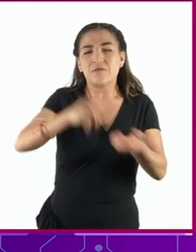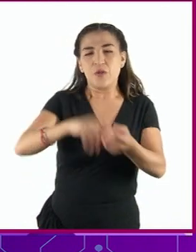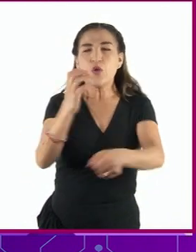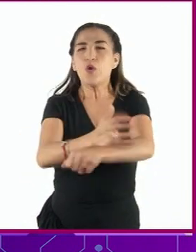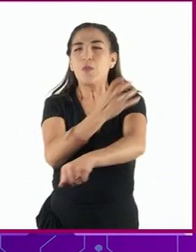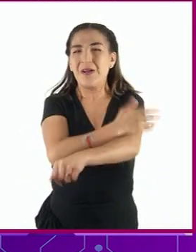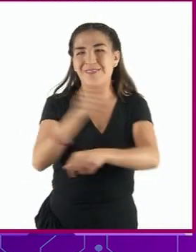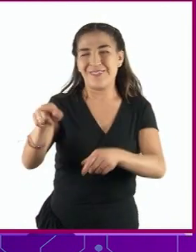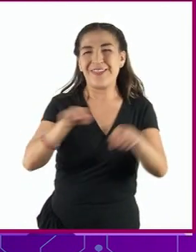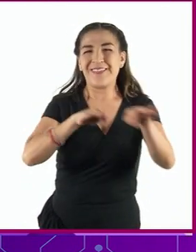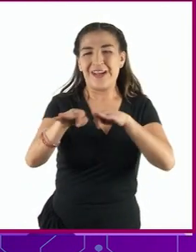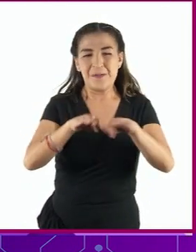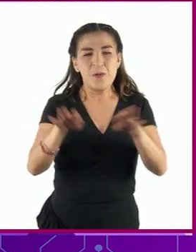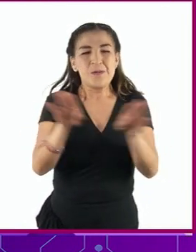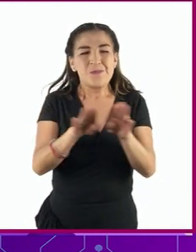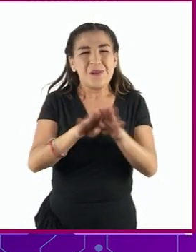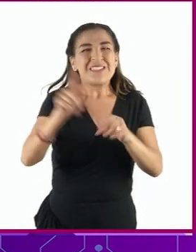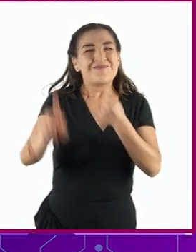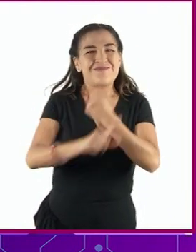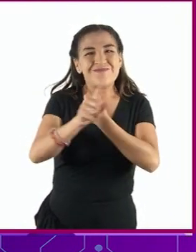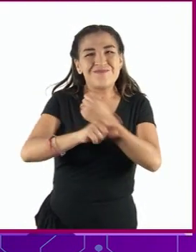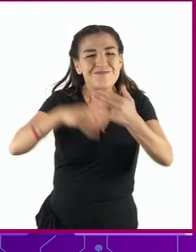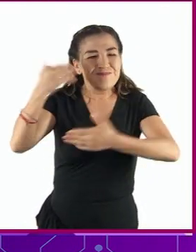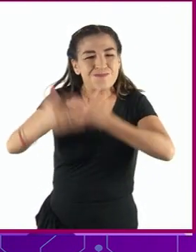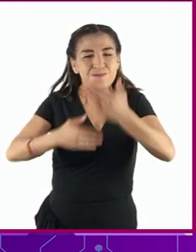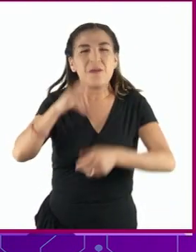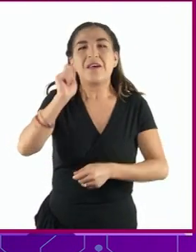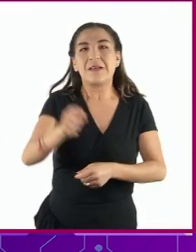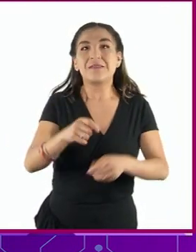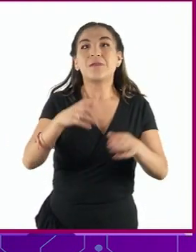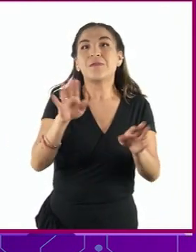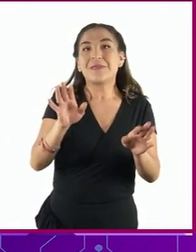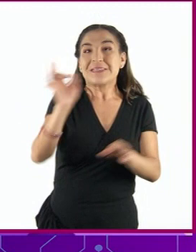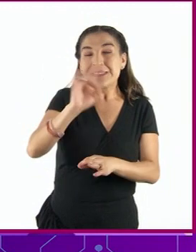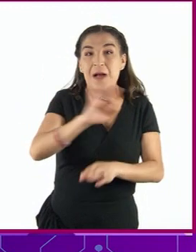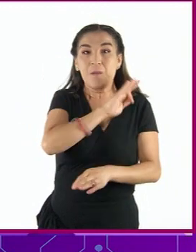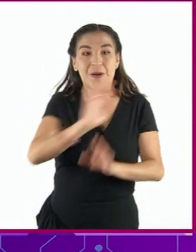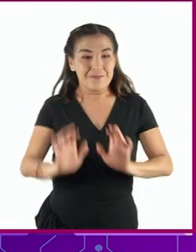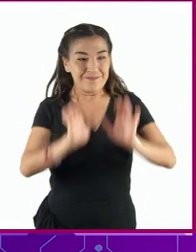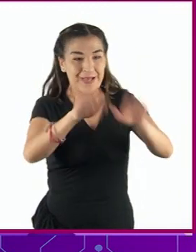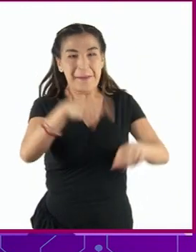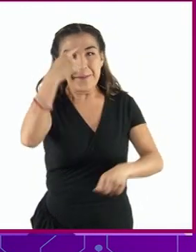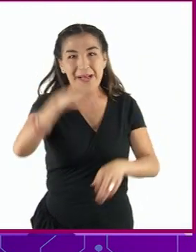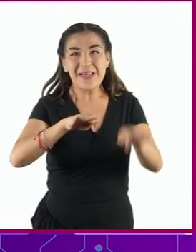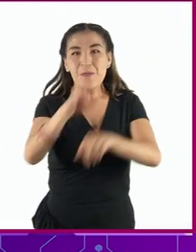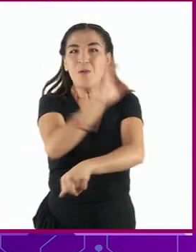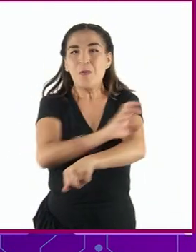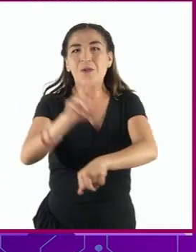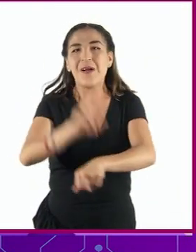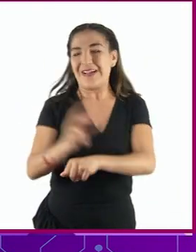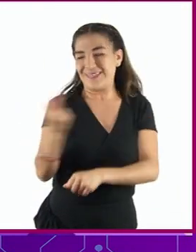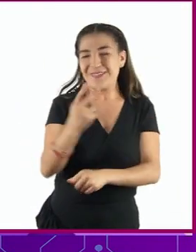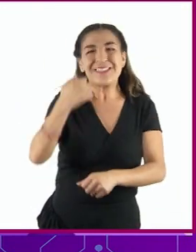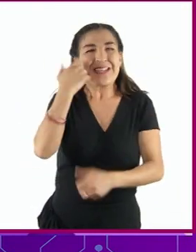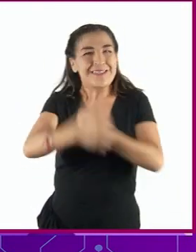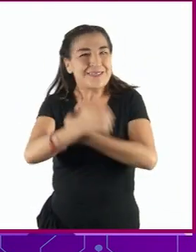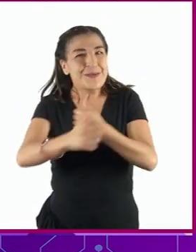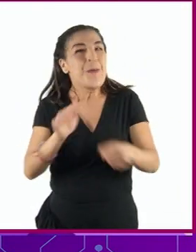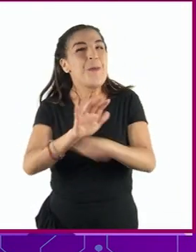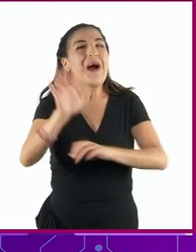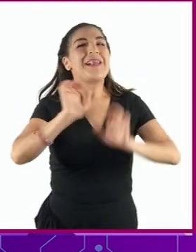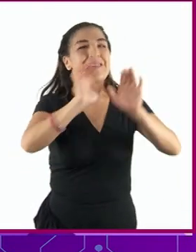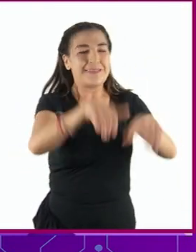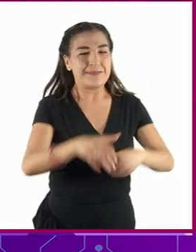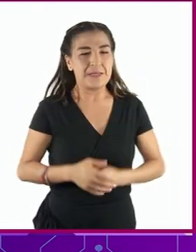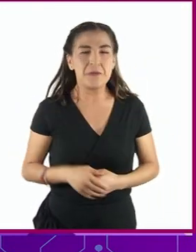entre ellos una creciente tensión debido a que se abrió una vacante de coordinador y ambos concursaron por ella.